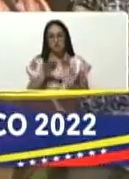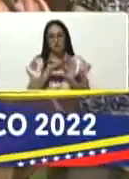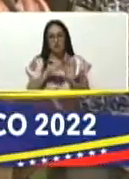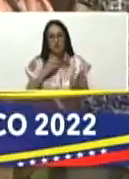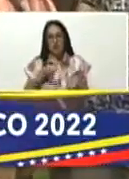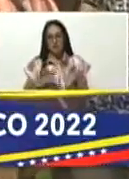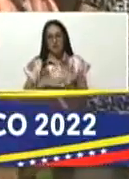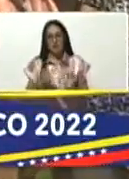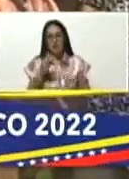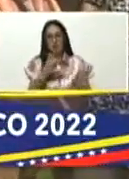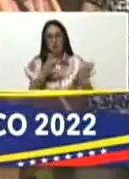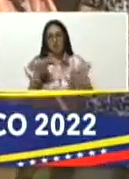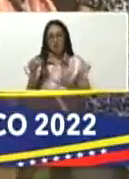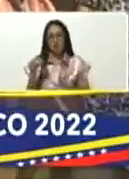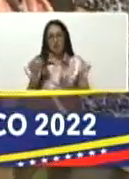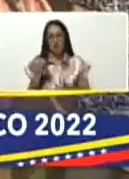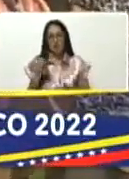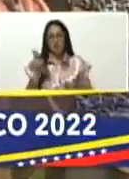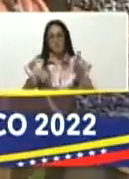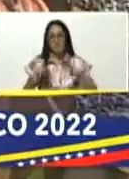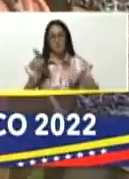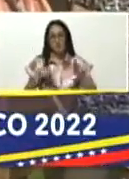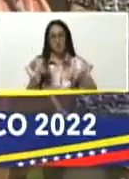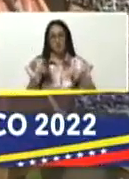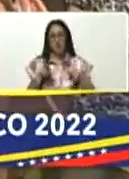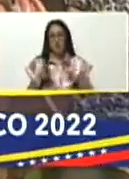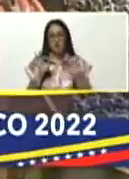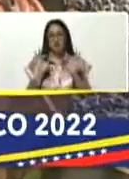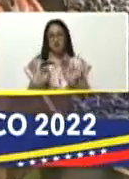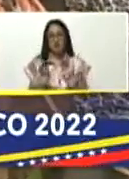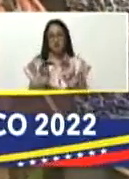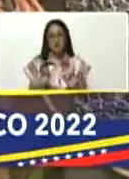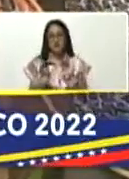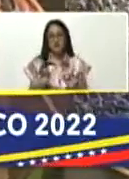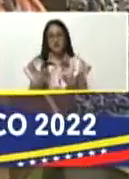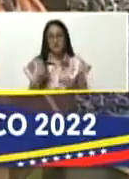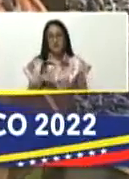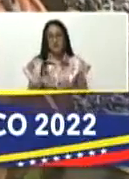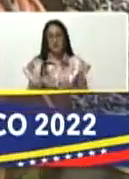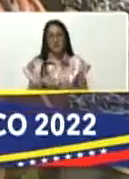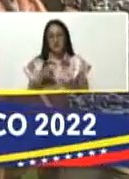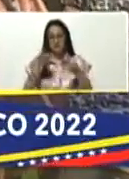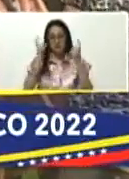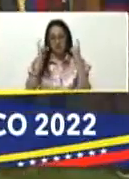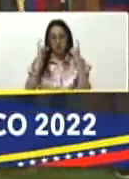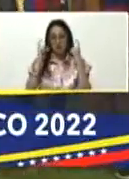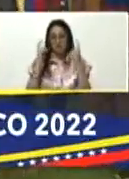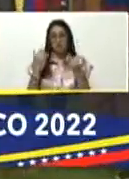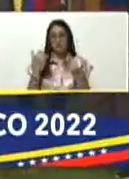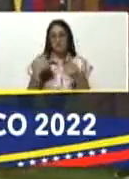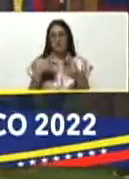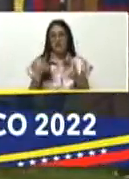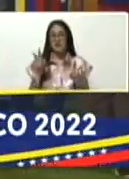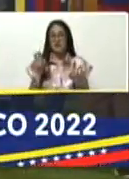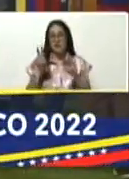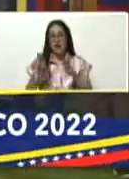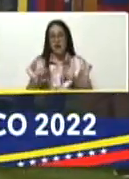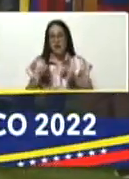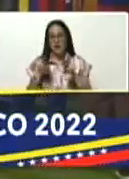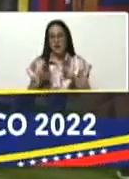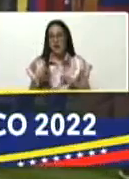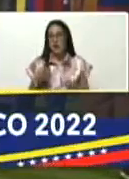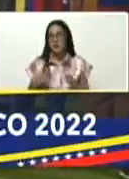presidente, más de 800 expositores me han confirmado, son incluyendo ganadería, incluyendo en la parte agrícola,